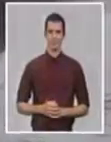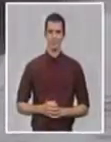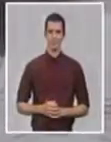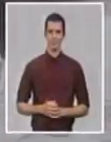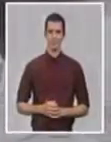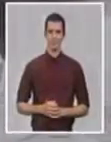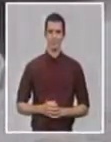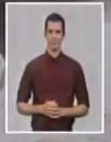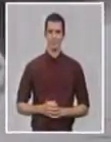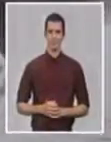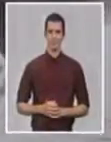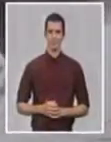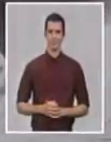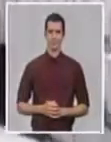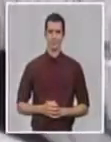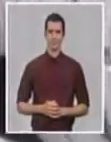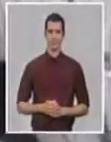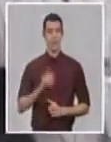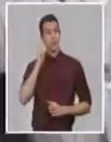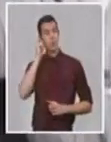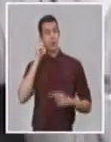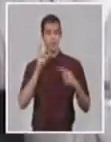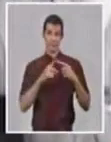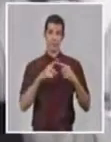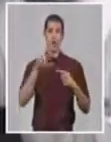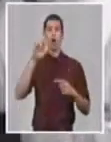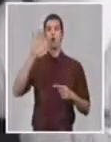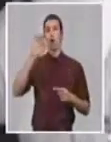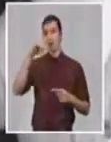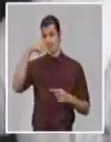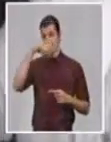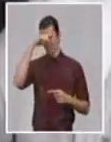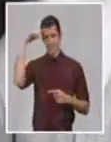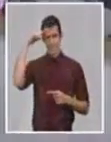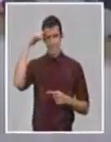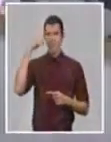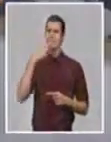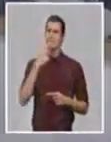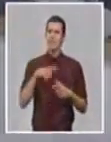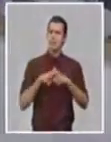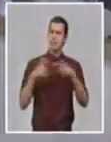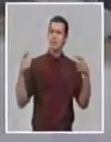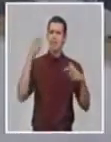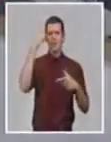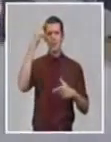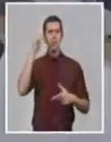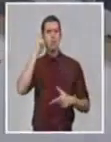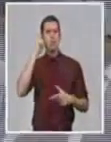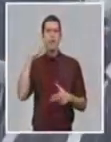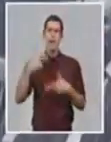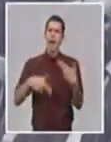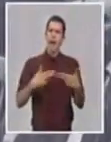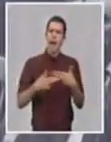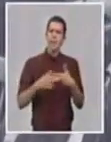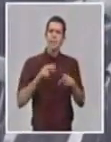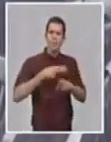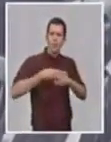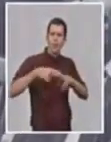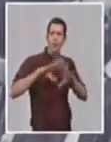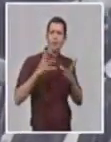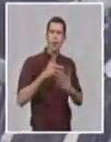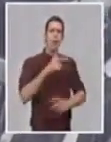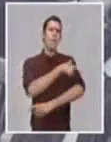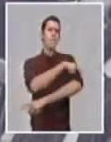Recordada por muchos como la cronista del Moncada, cuenta Marta Rojas que el día de fundación del diario Granma no estaba en